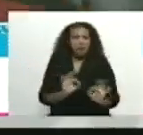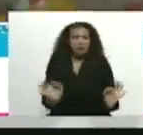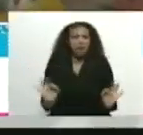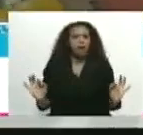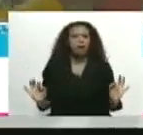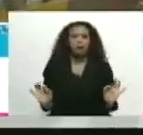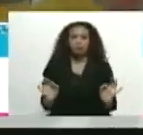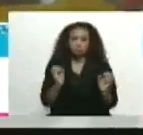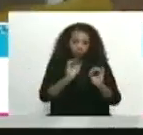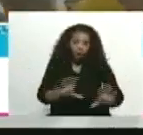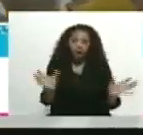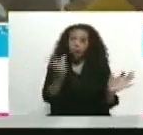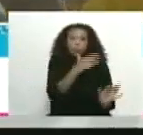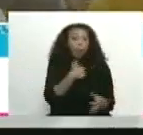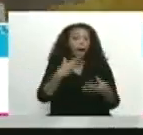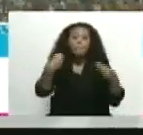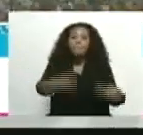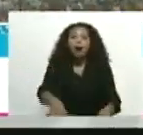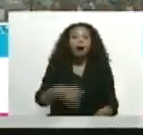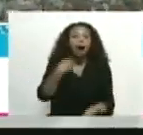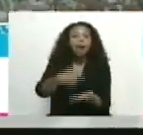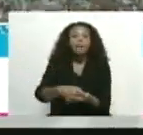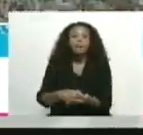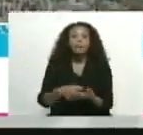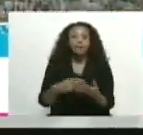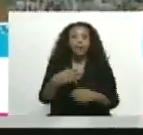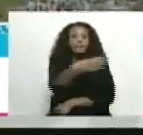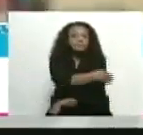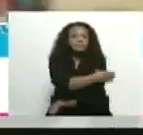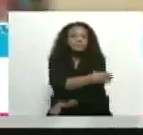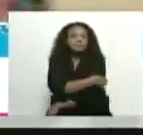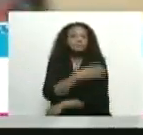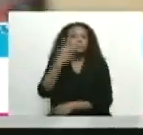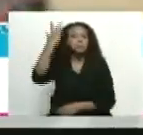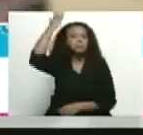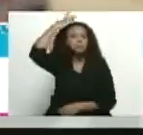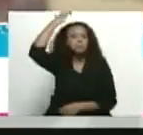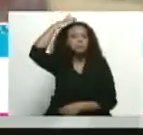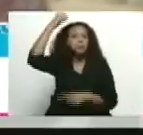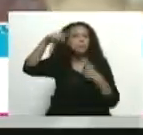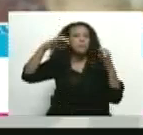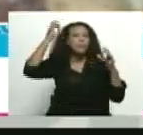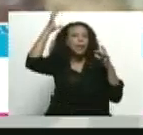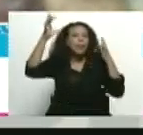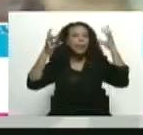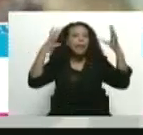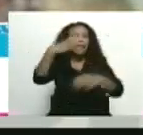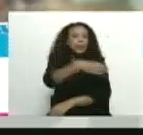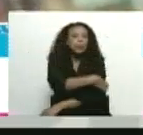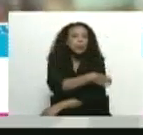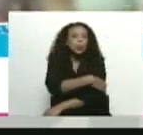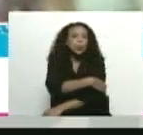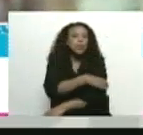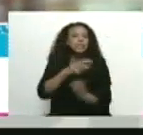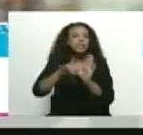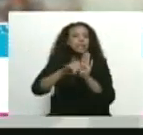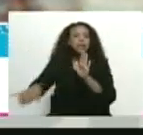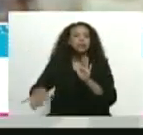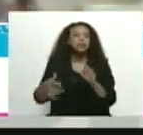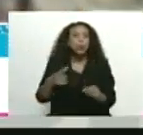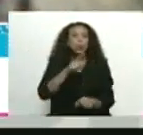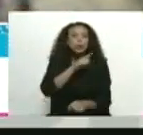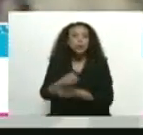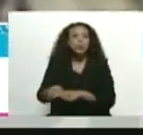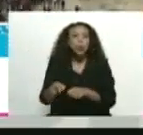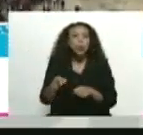bueno, para que tú veas. Ahí no hubo pago. Las locas del fascismo y los locos del fascismo, sí, esa oposición que llamó a sanciones, a la guerra, a que